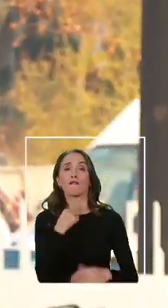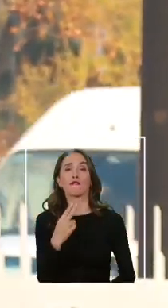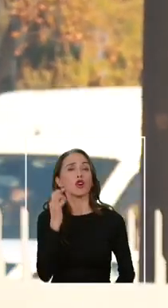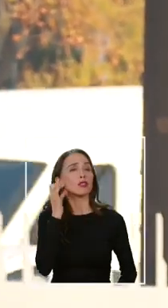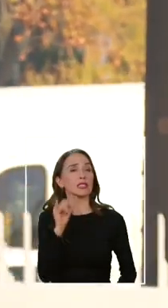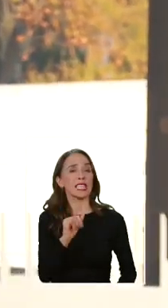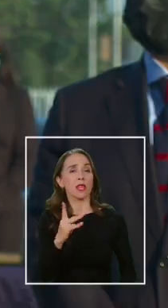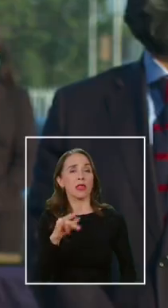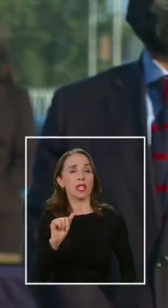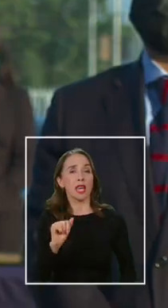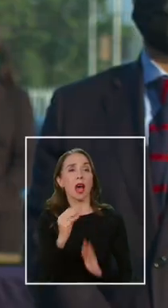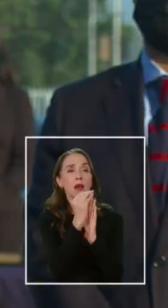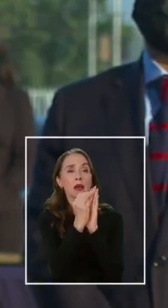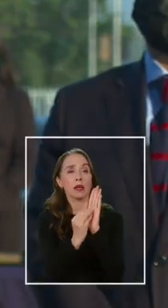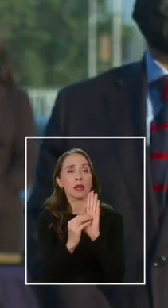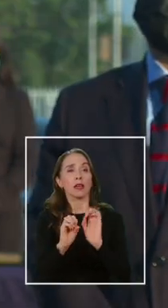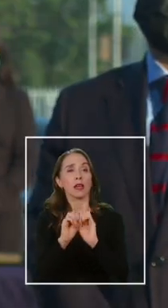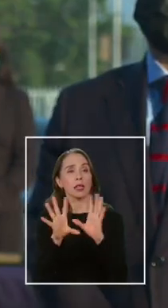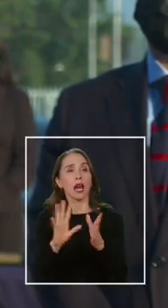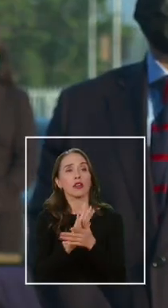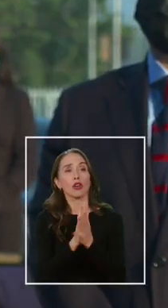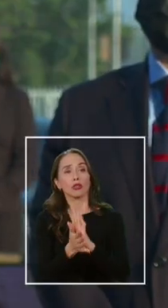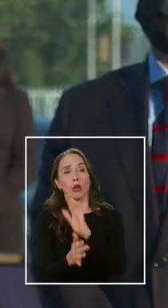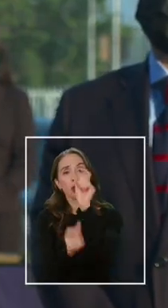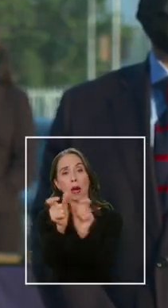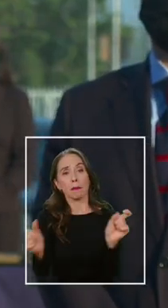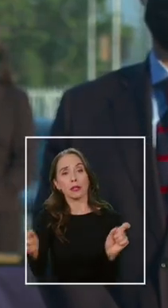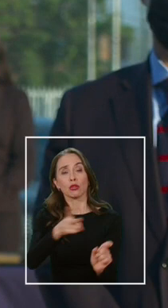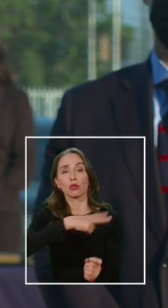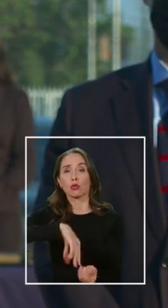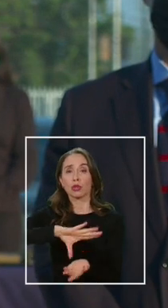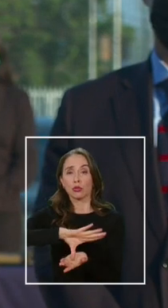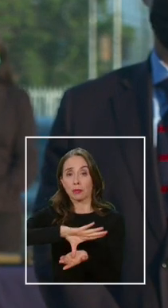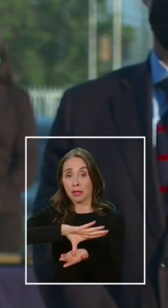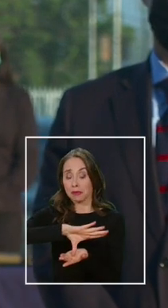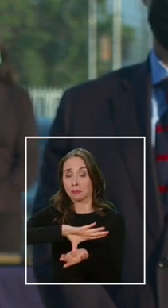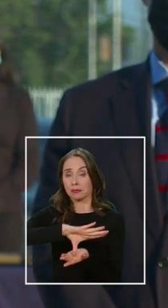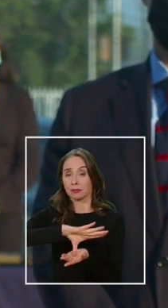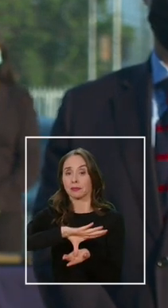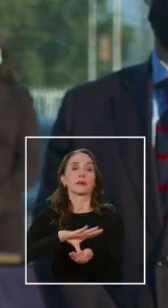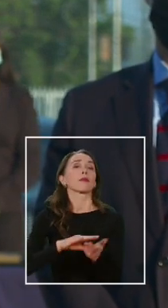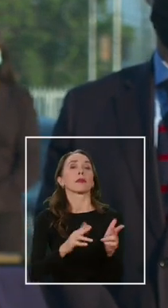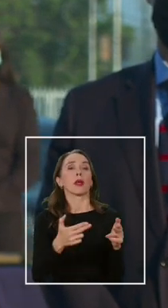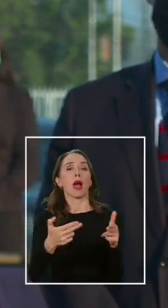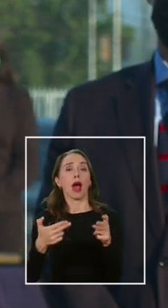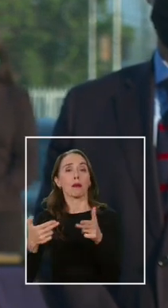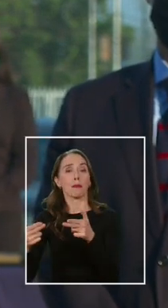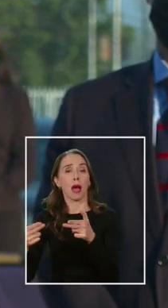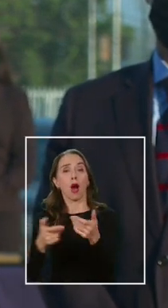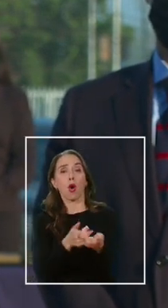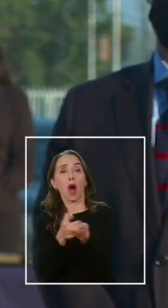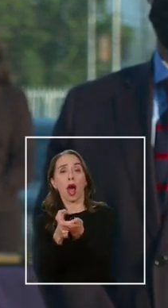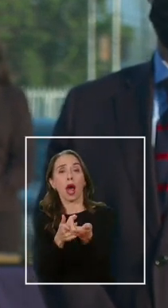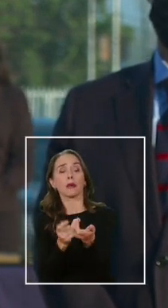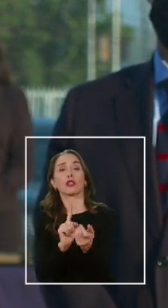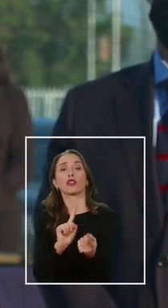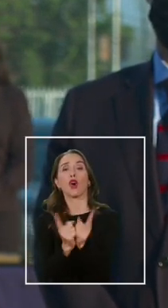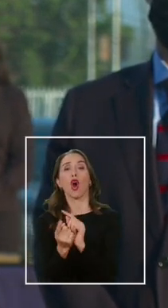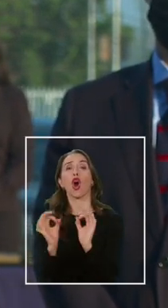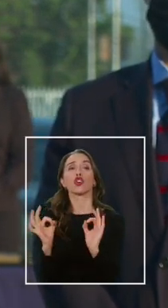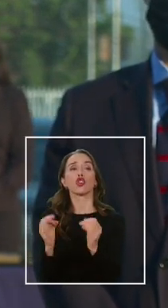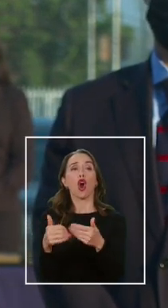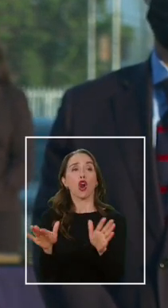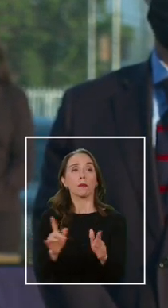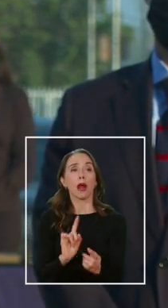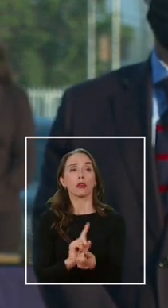agenda clara hacia todas las personas de nuestro país, en donde las armas de fuego no sean una normalidad, sino